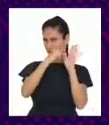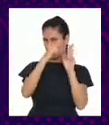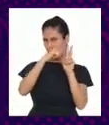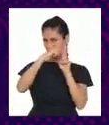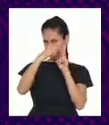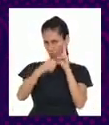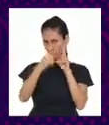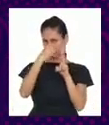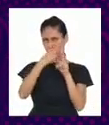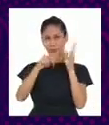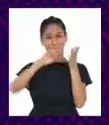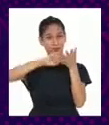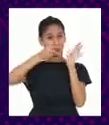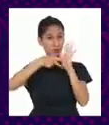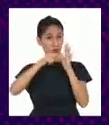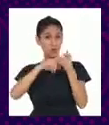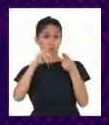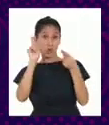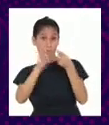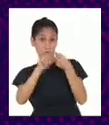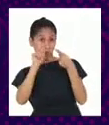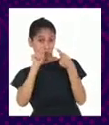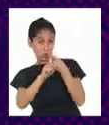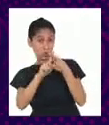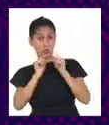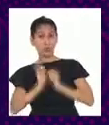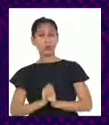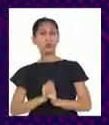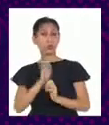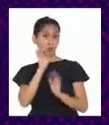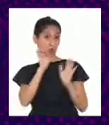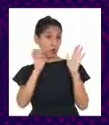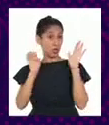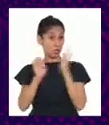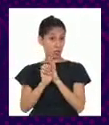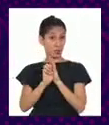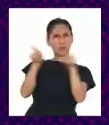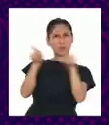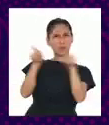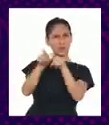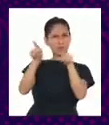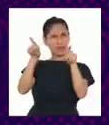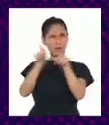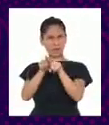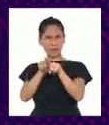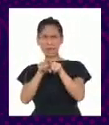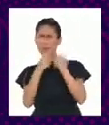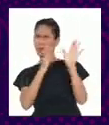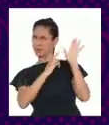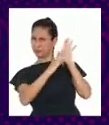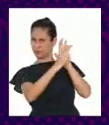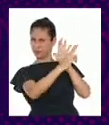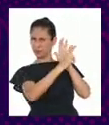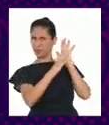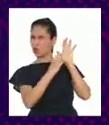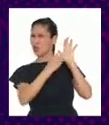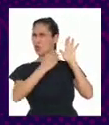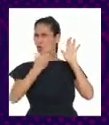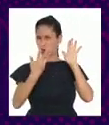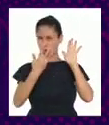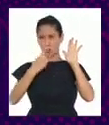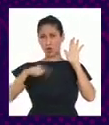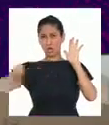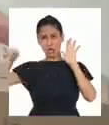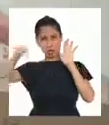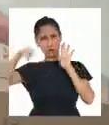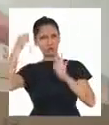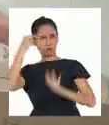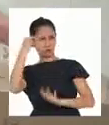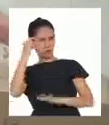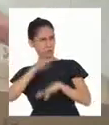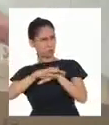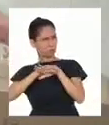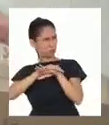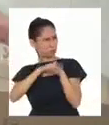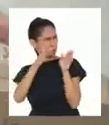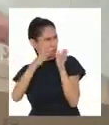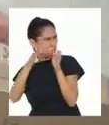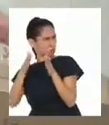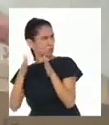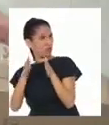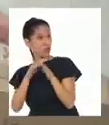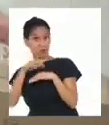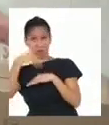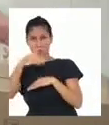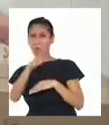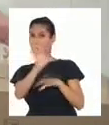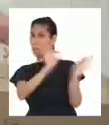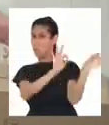puntuales. Sucede cuando los servidores públicos ejercen su facultad de imparcialidad en las decisiones. Por eso,